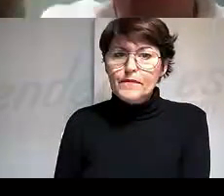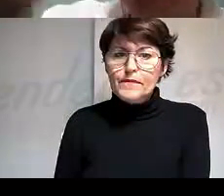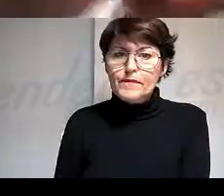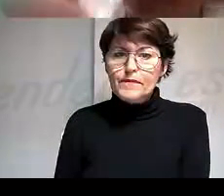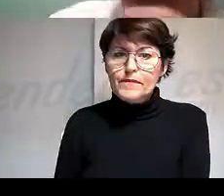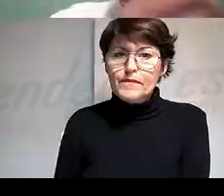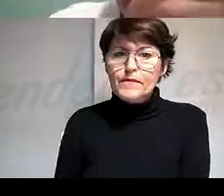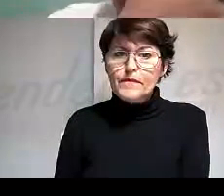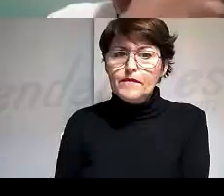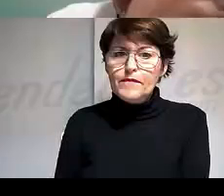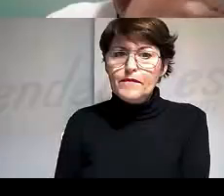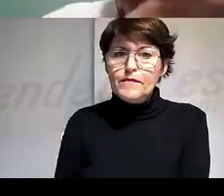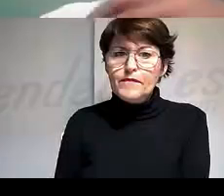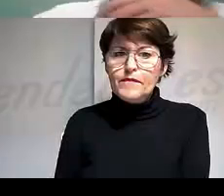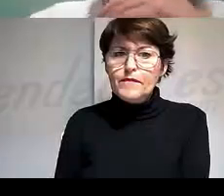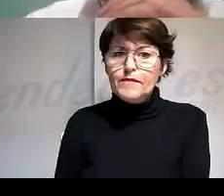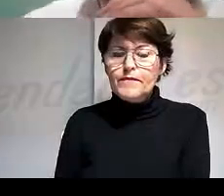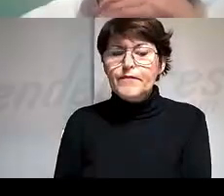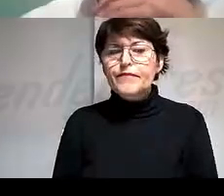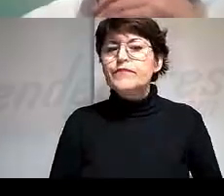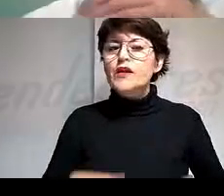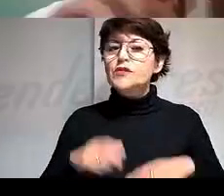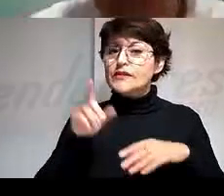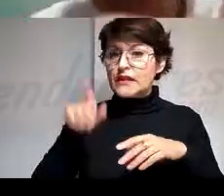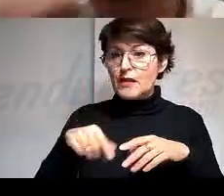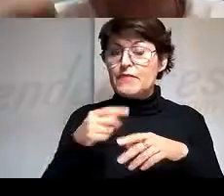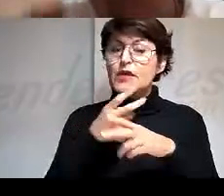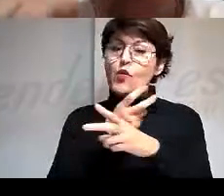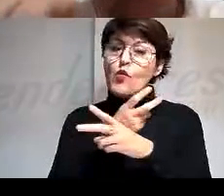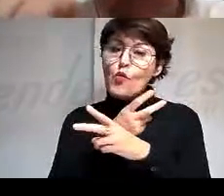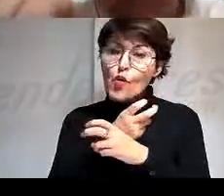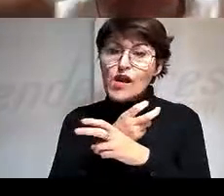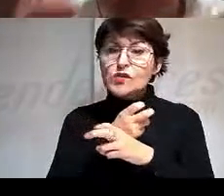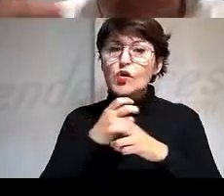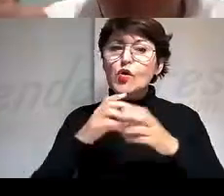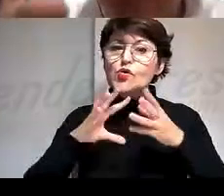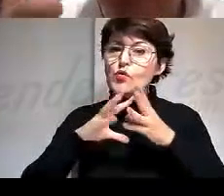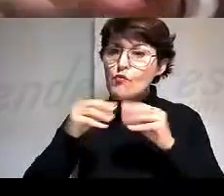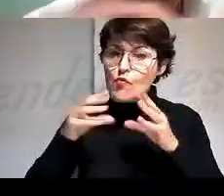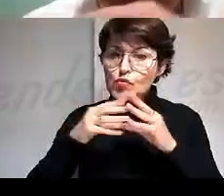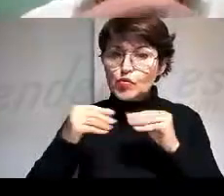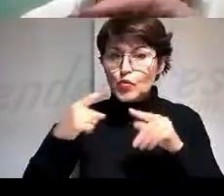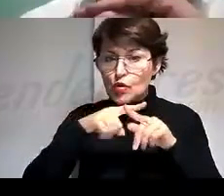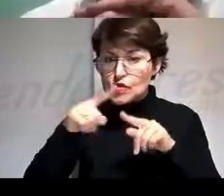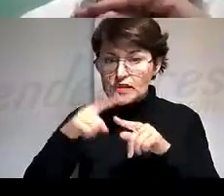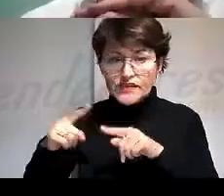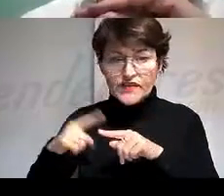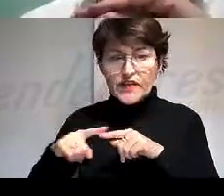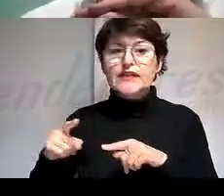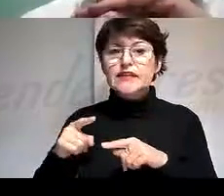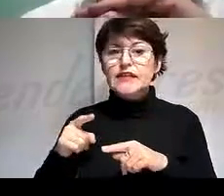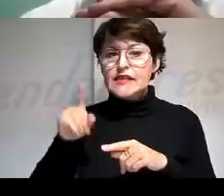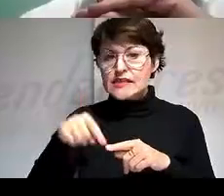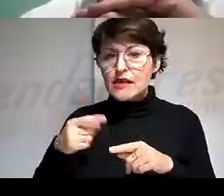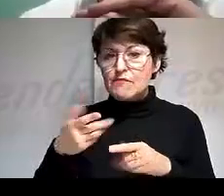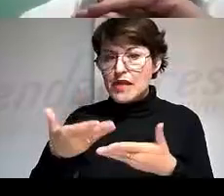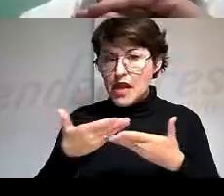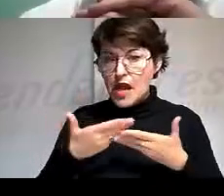líquido que hay entre las superficies articulares y en el cartílago propiamente dicho. Forma parte de este